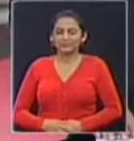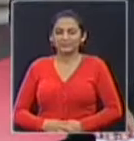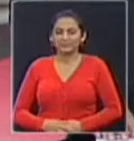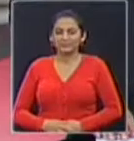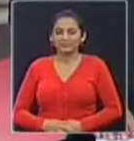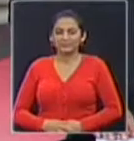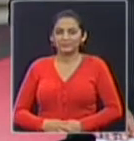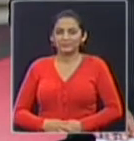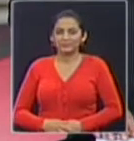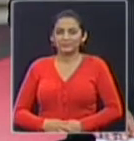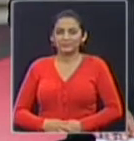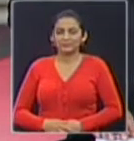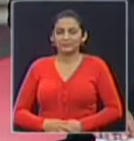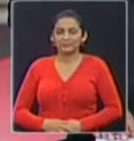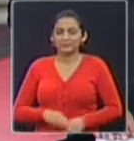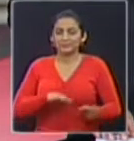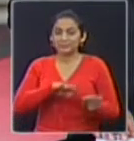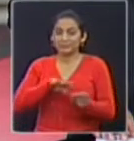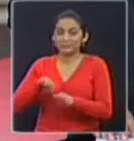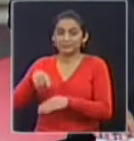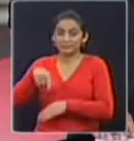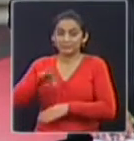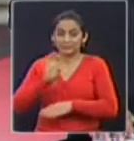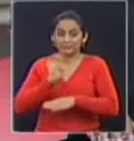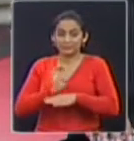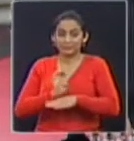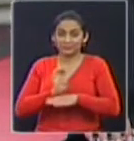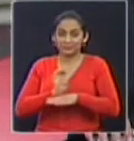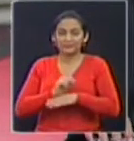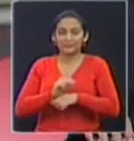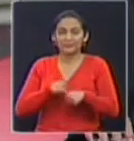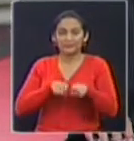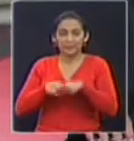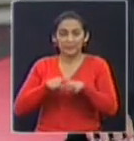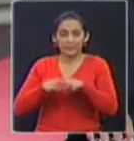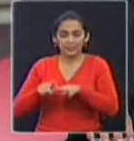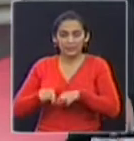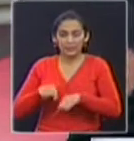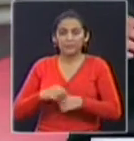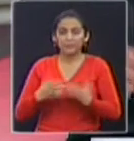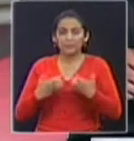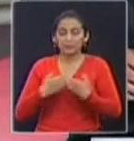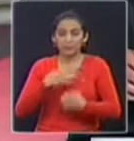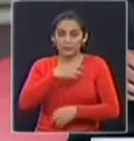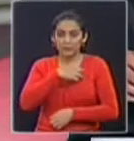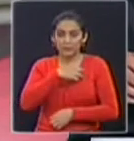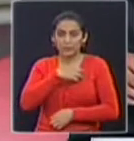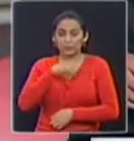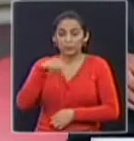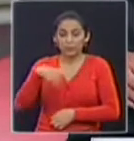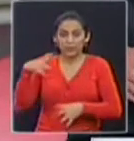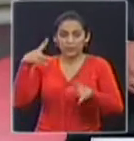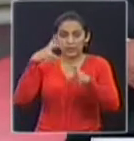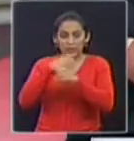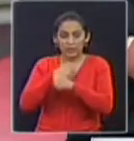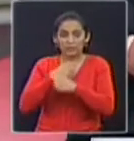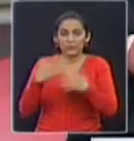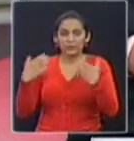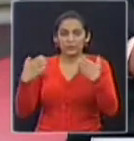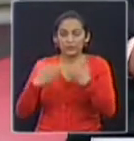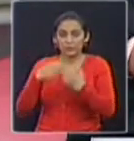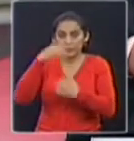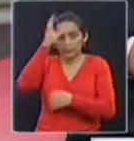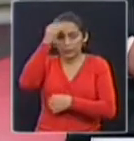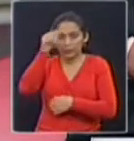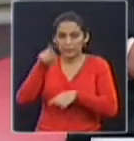La información en el ámbito nacional, el campeonato ecuatoriano, les contamos que el Barcelona quedó listo para su compromiso frente a la Católica esta noche, 19 horas con 45 minutos en la